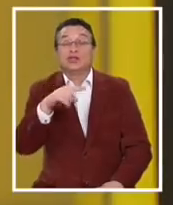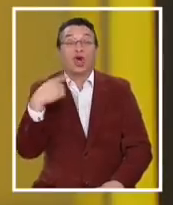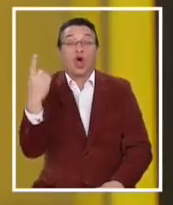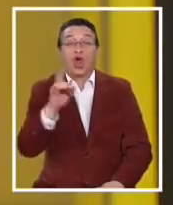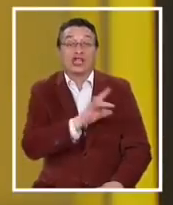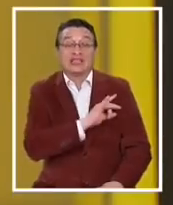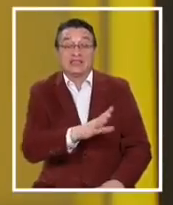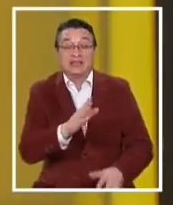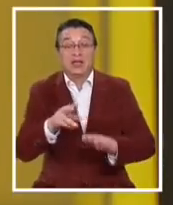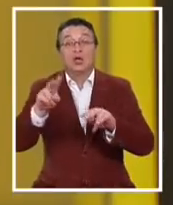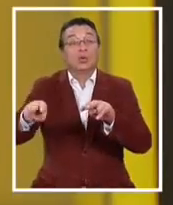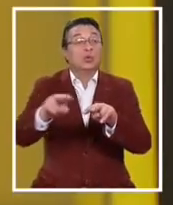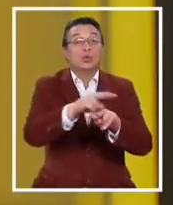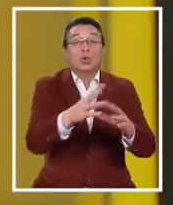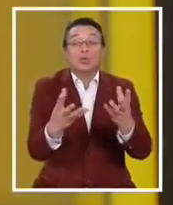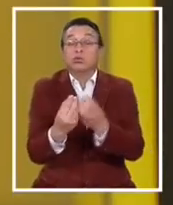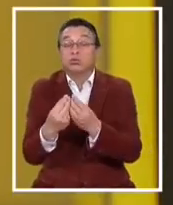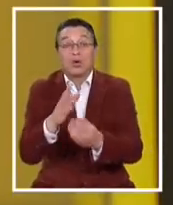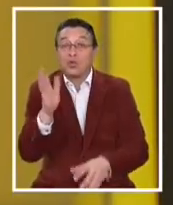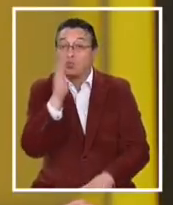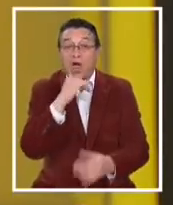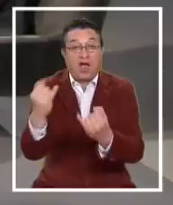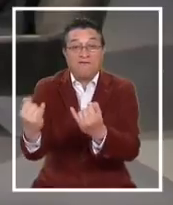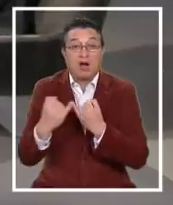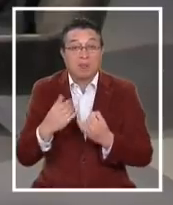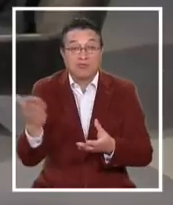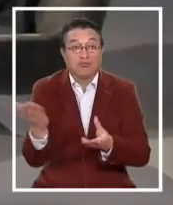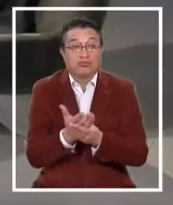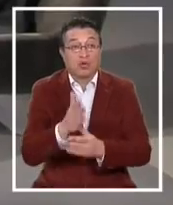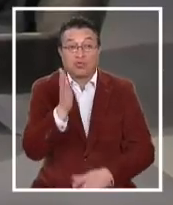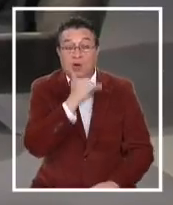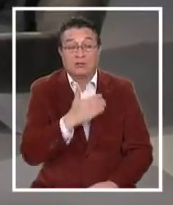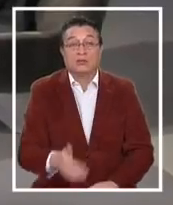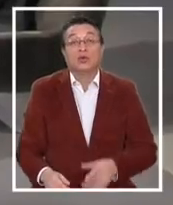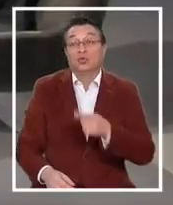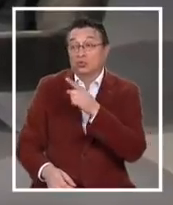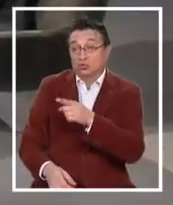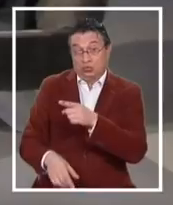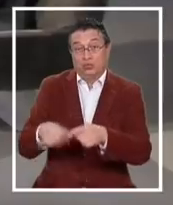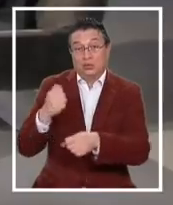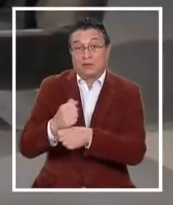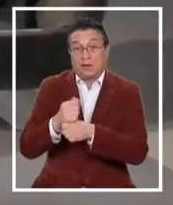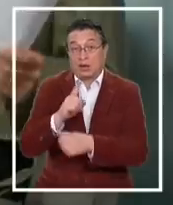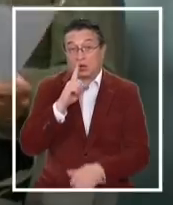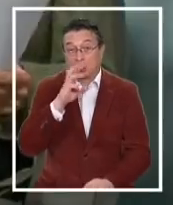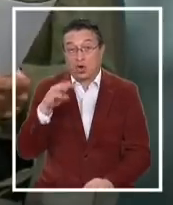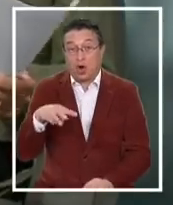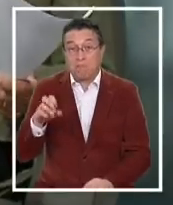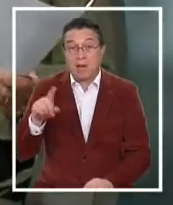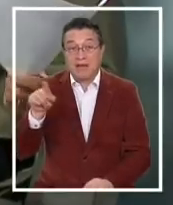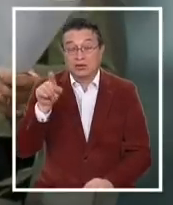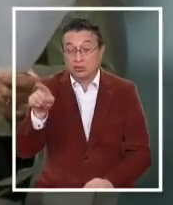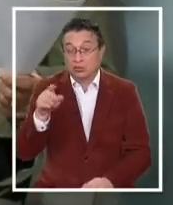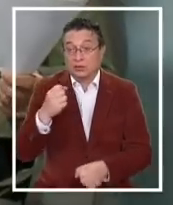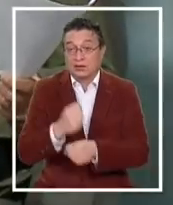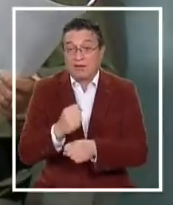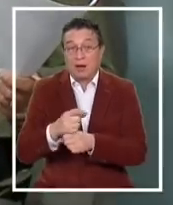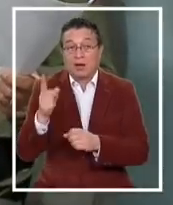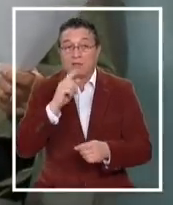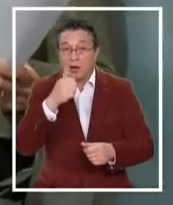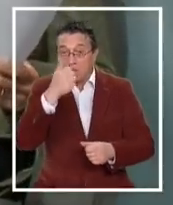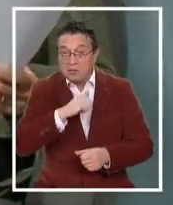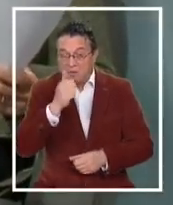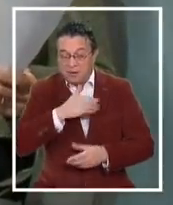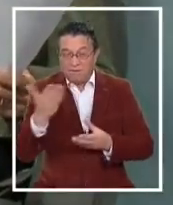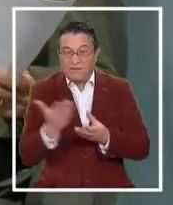Chile. No es de acceso público, por ejemplo. No las tenemos. Tomás, tú que trabajas en eso, ¿están los datos? ¿Se están escondiendo